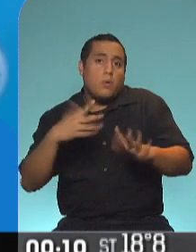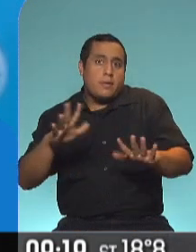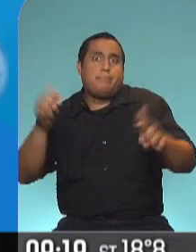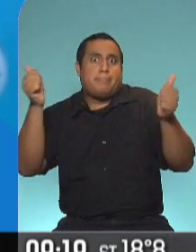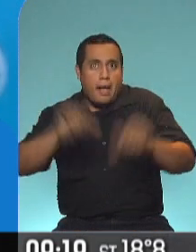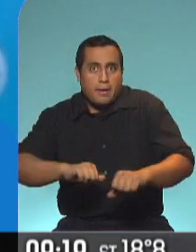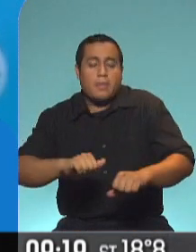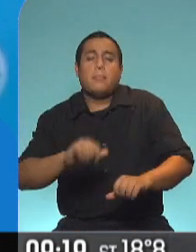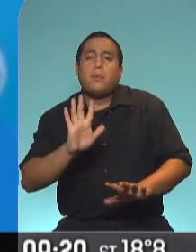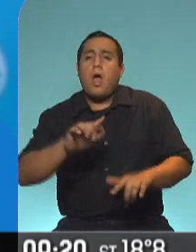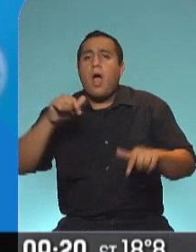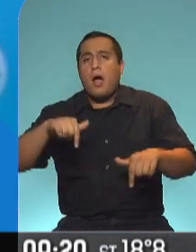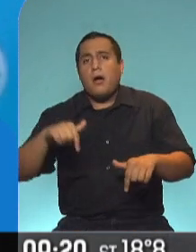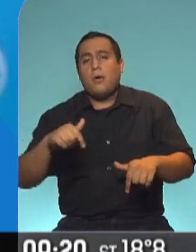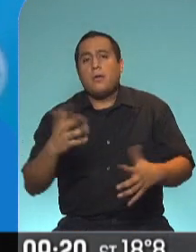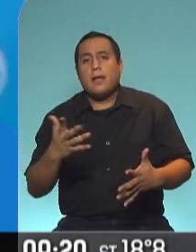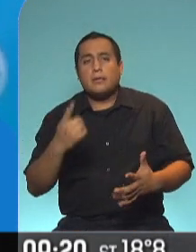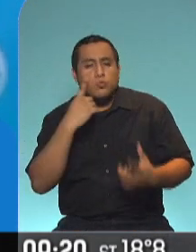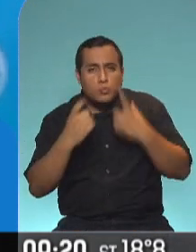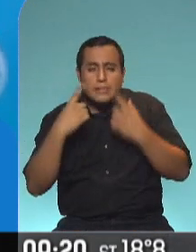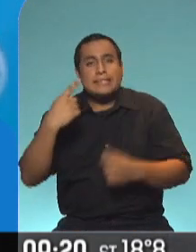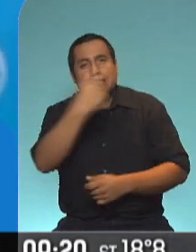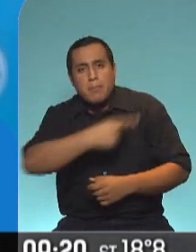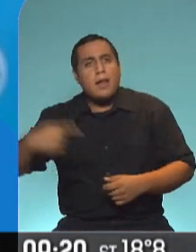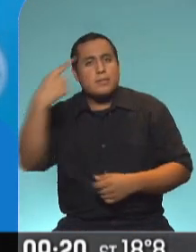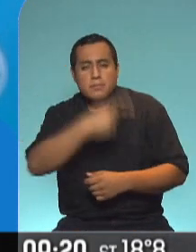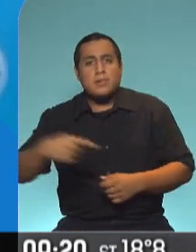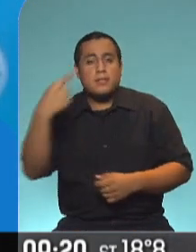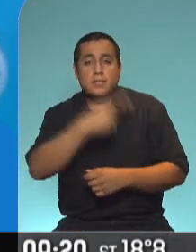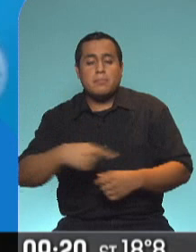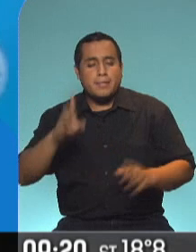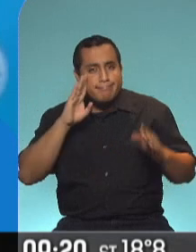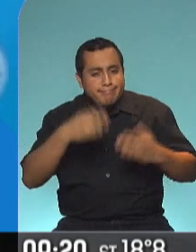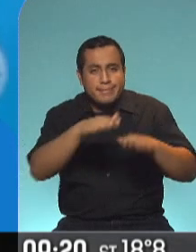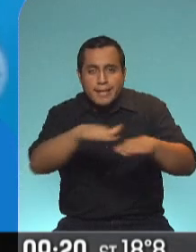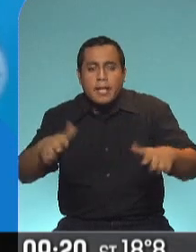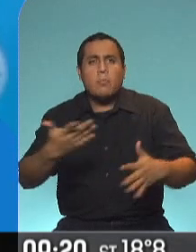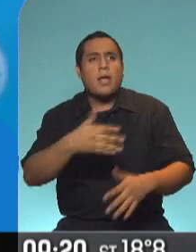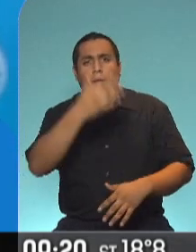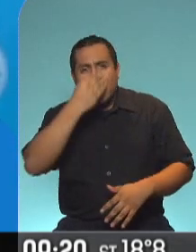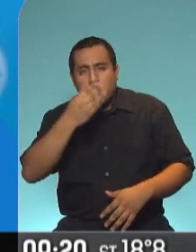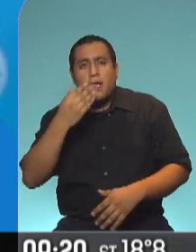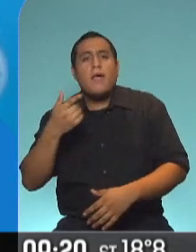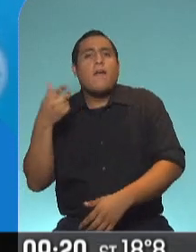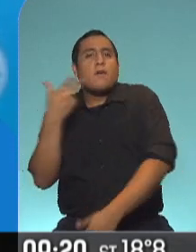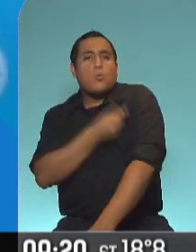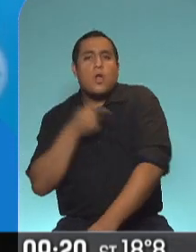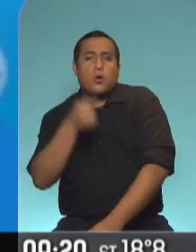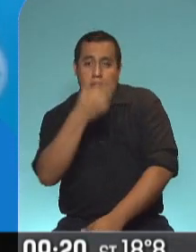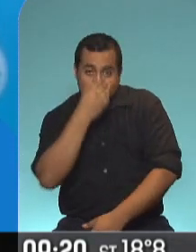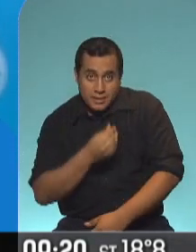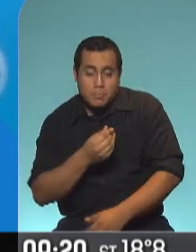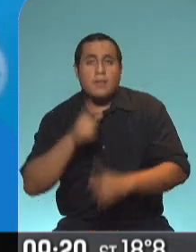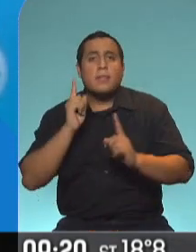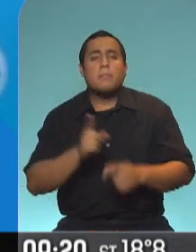fundamentalmente en esto que se monitorea semana a semana en pediatría en gripe en la vacuna antigripal y en las